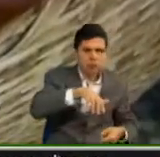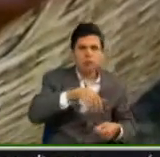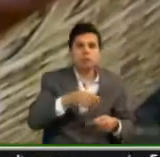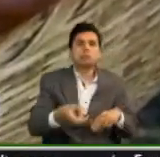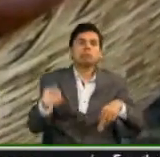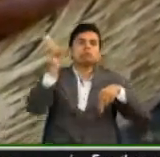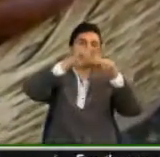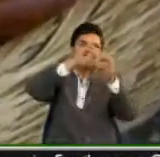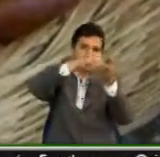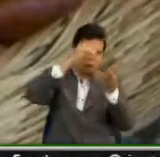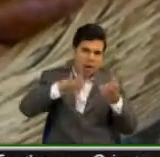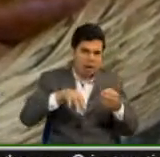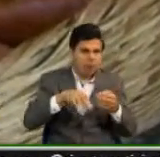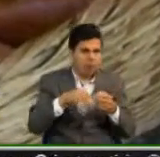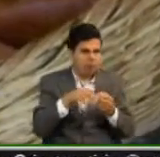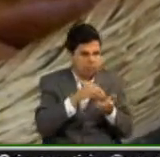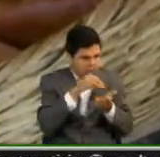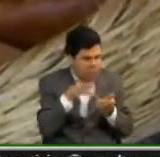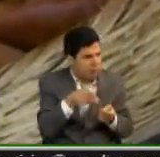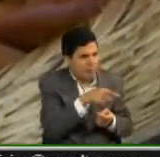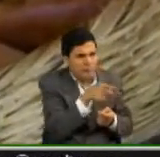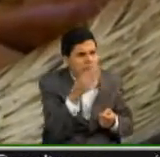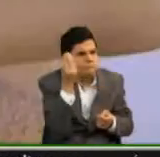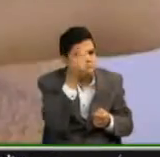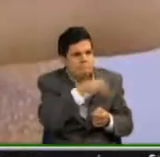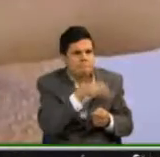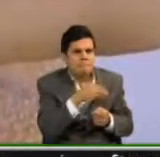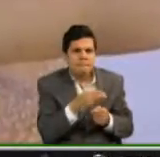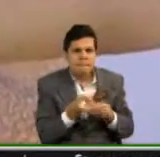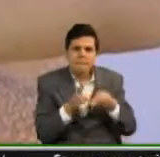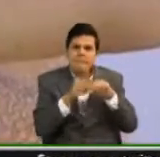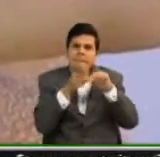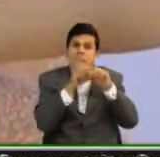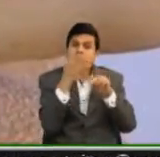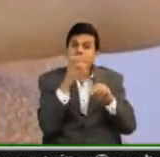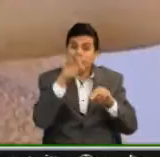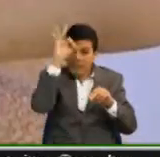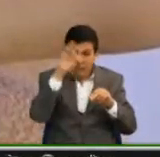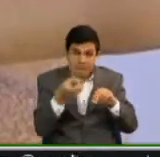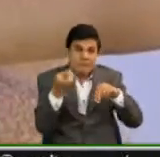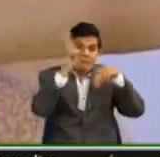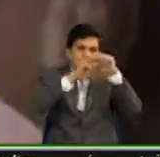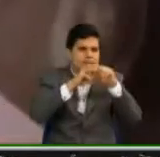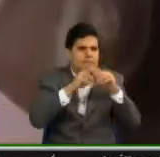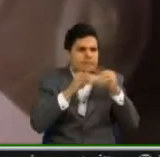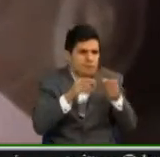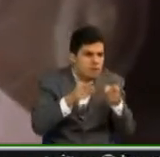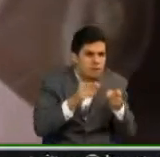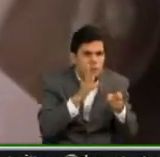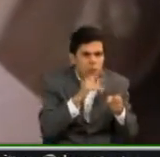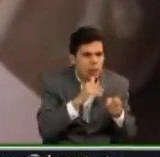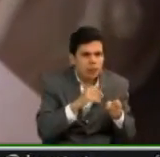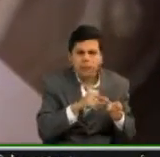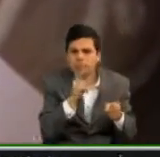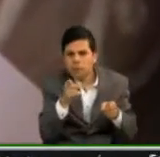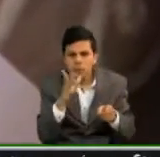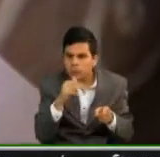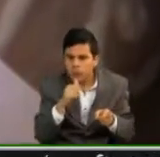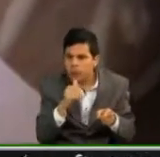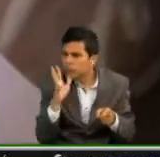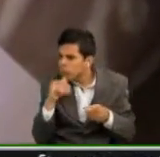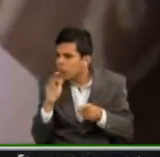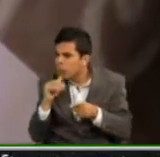aunque así se consigue caro, con esa alza del 40% igualmente está escaso.